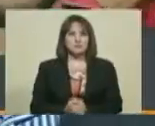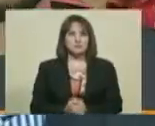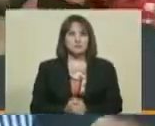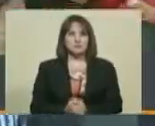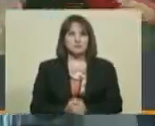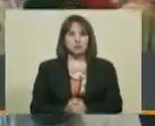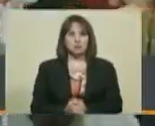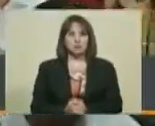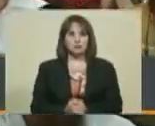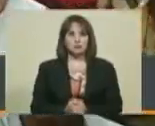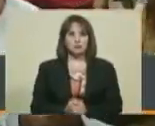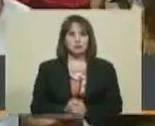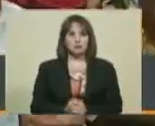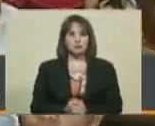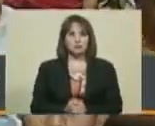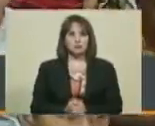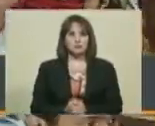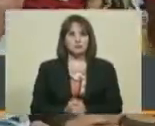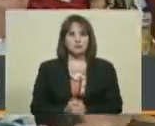Y le puedo decir, presidente,